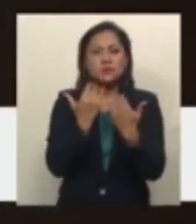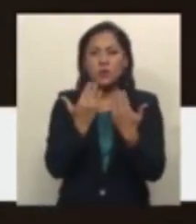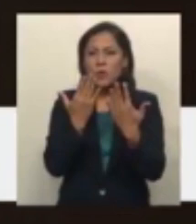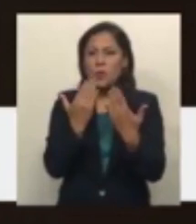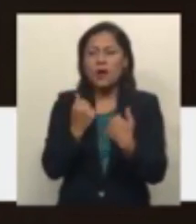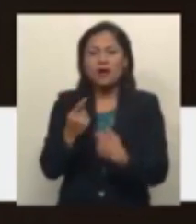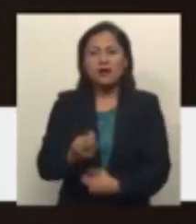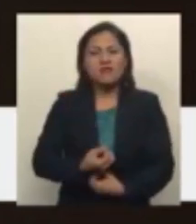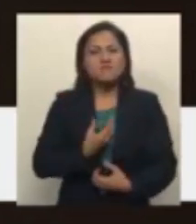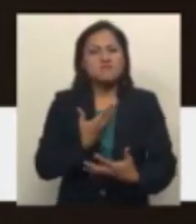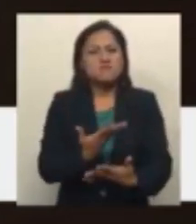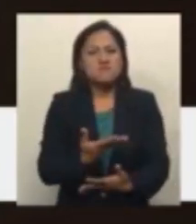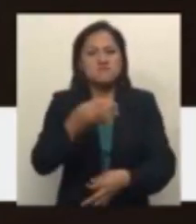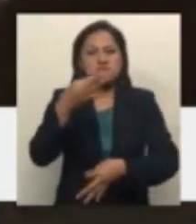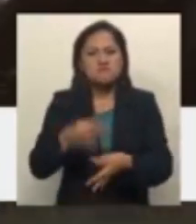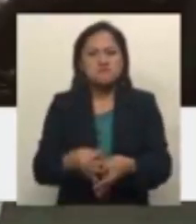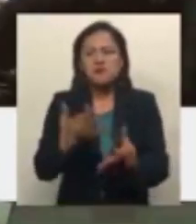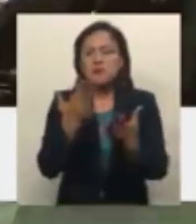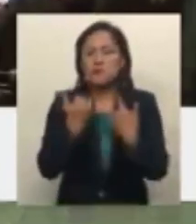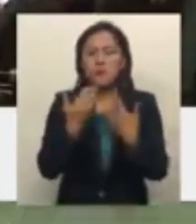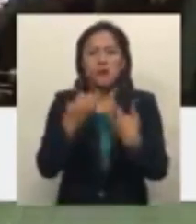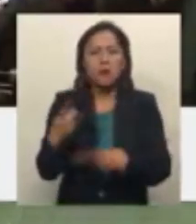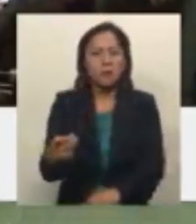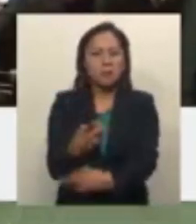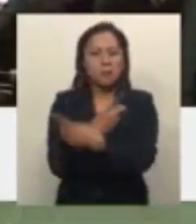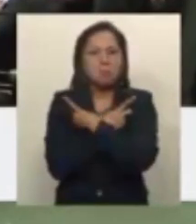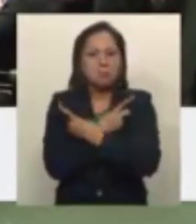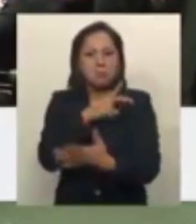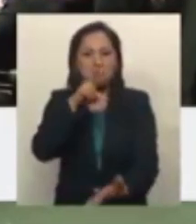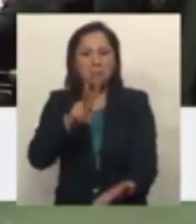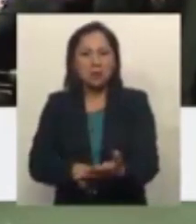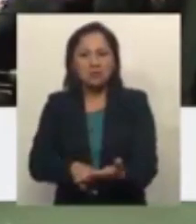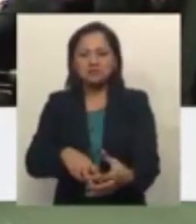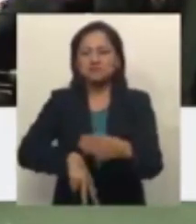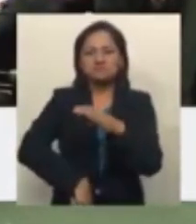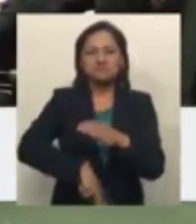no tienen dignidad, no tienen principios, por eso están en el